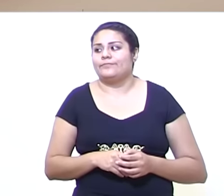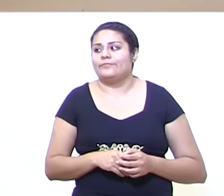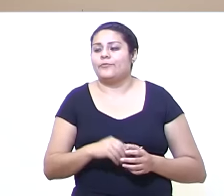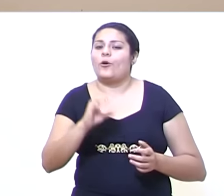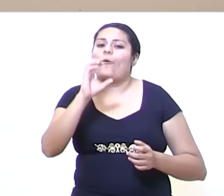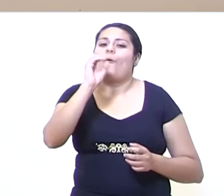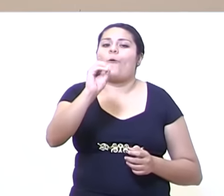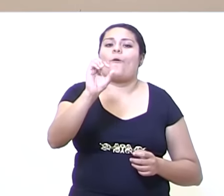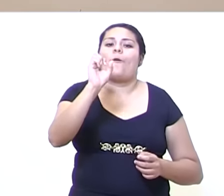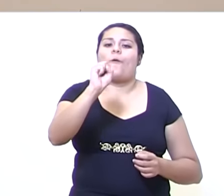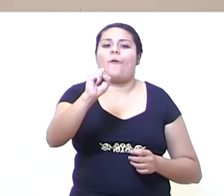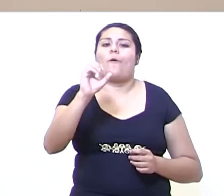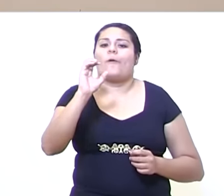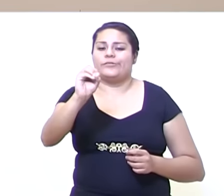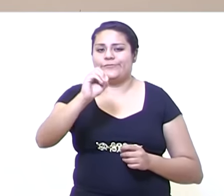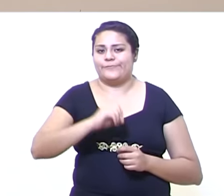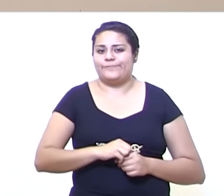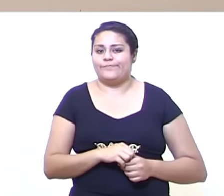Un oso.